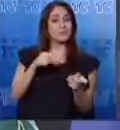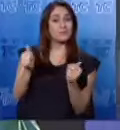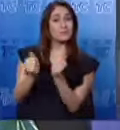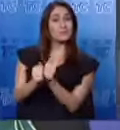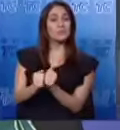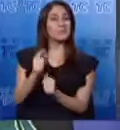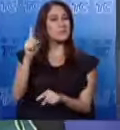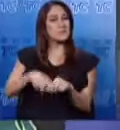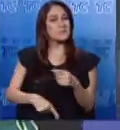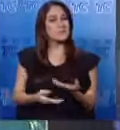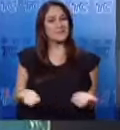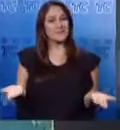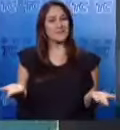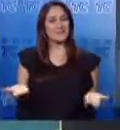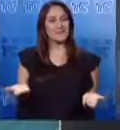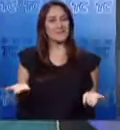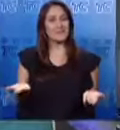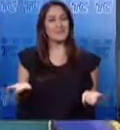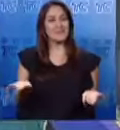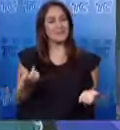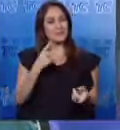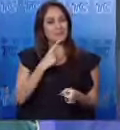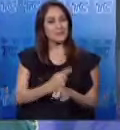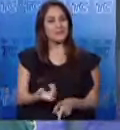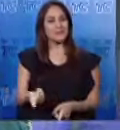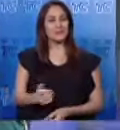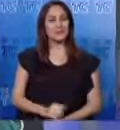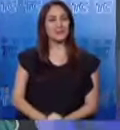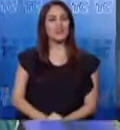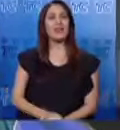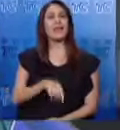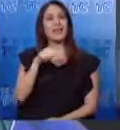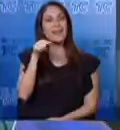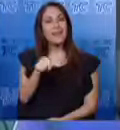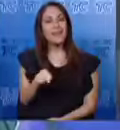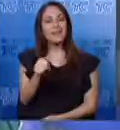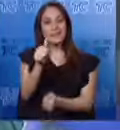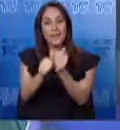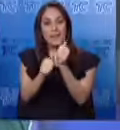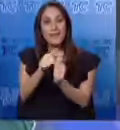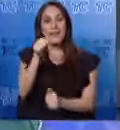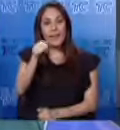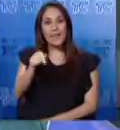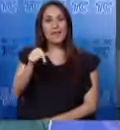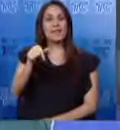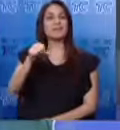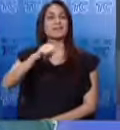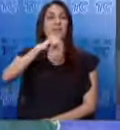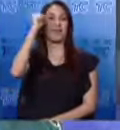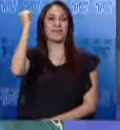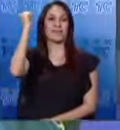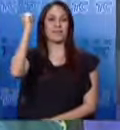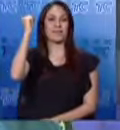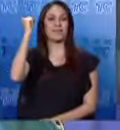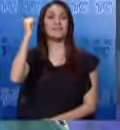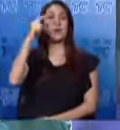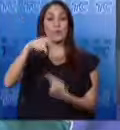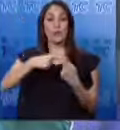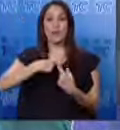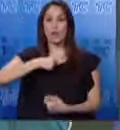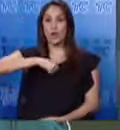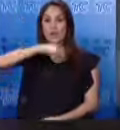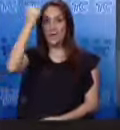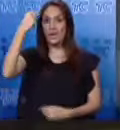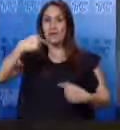pues. Claro, no va a volver nunca más. Es el candidato que va a ganar. El que tiene que decir